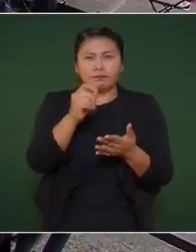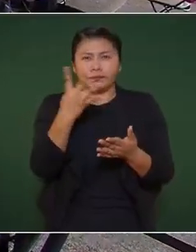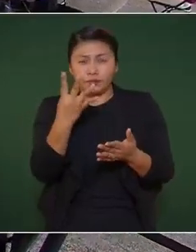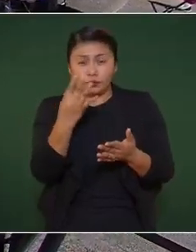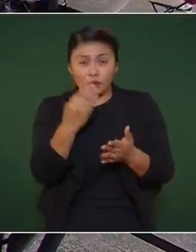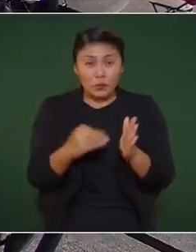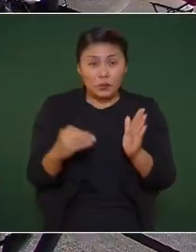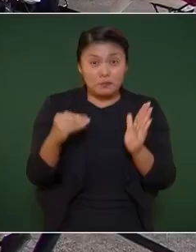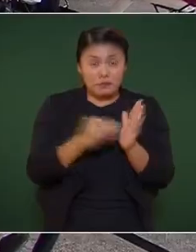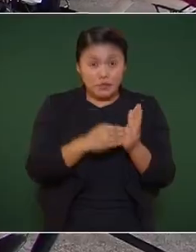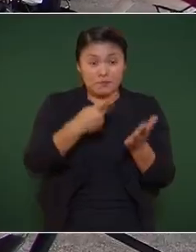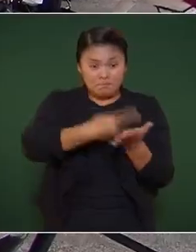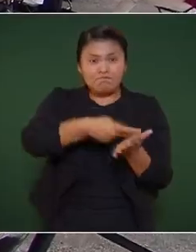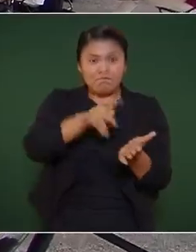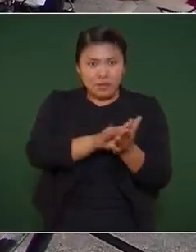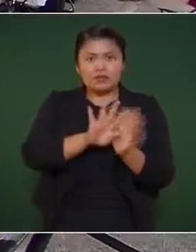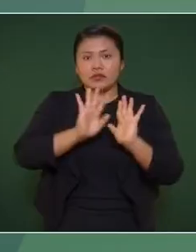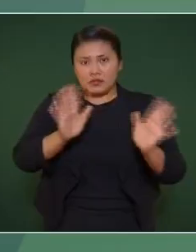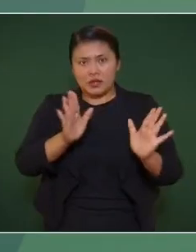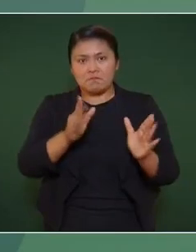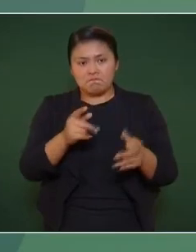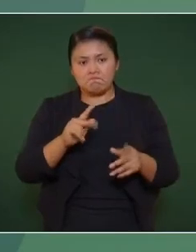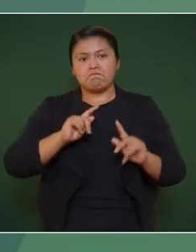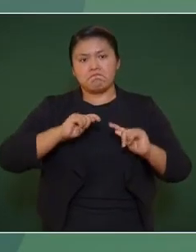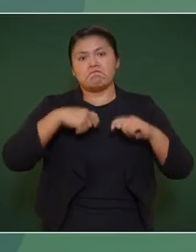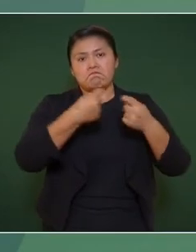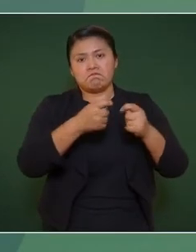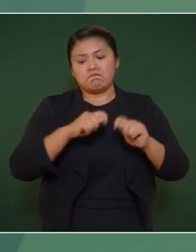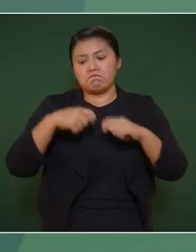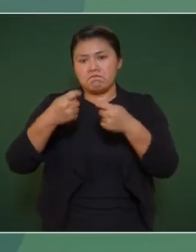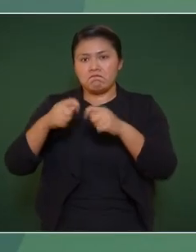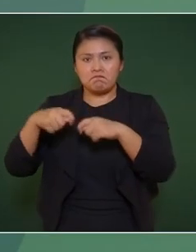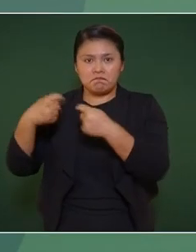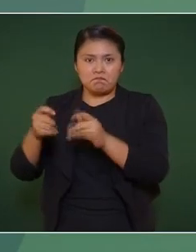trabajadores transitorios han sido basificados.